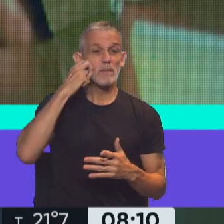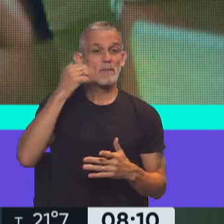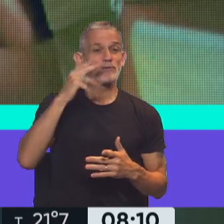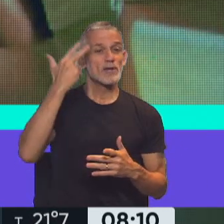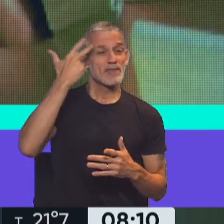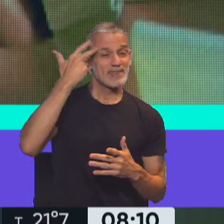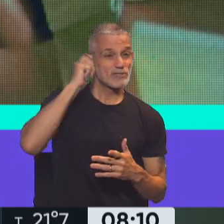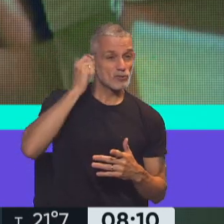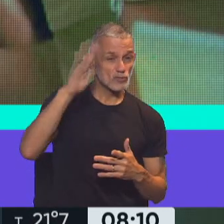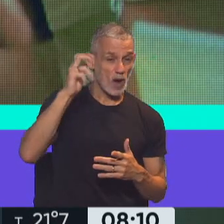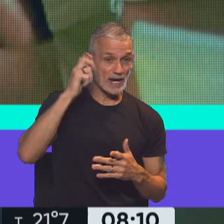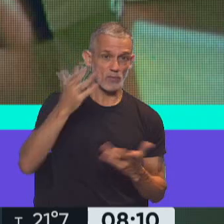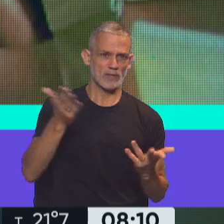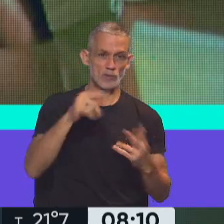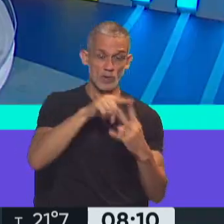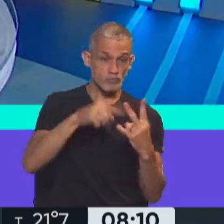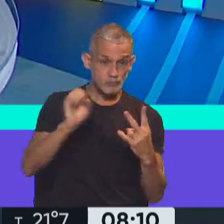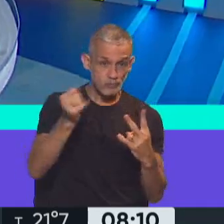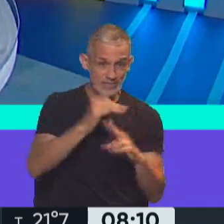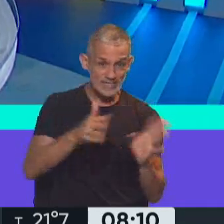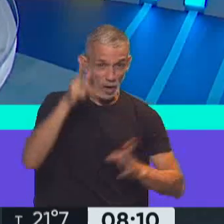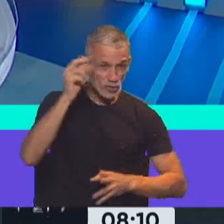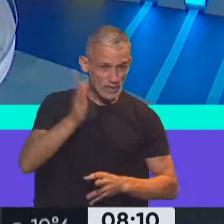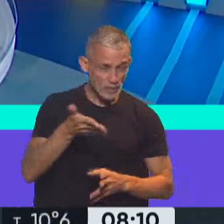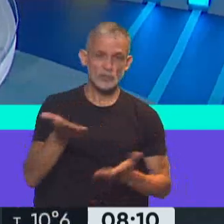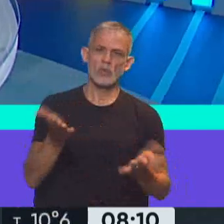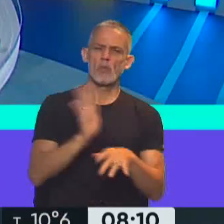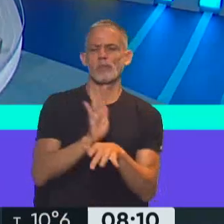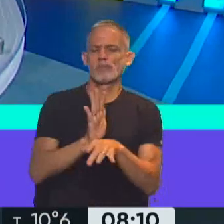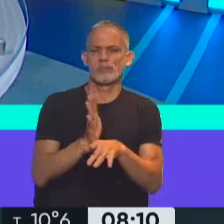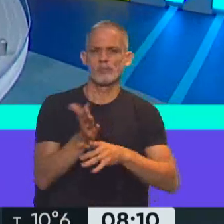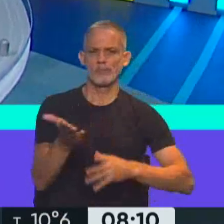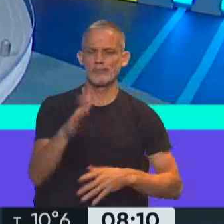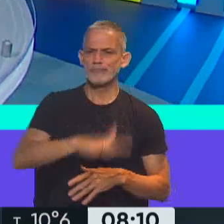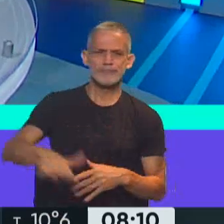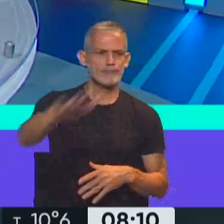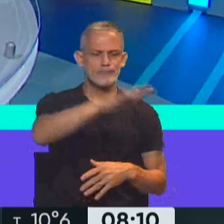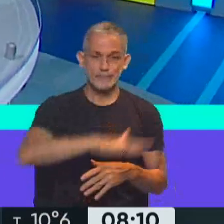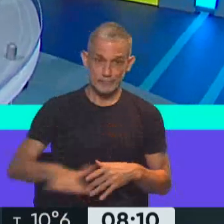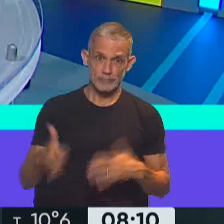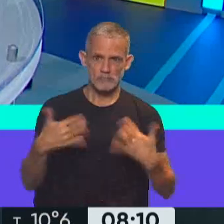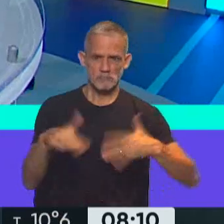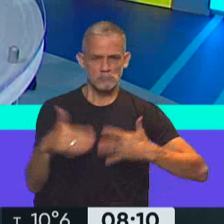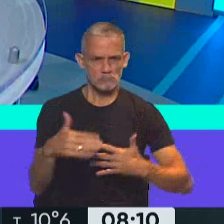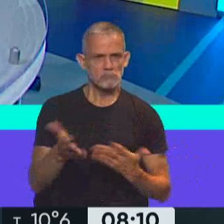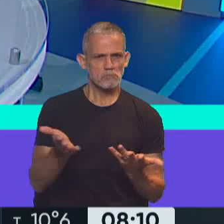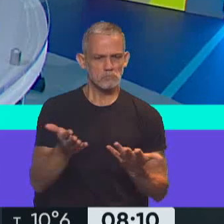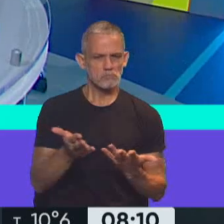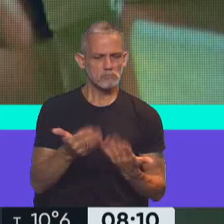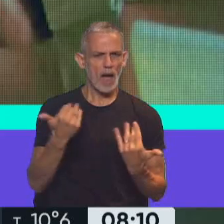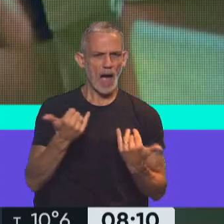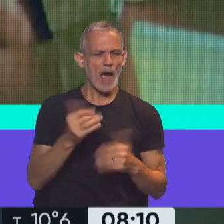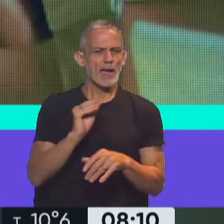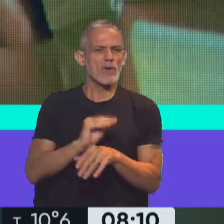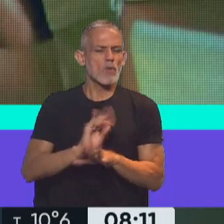18 años vacunados con dos dosis significa que la población está en una en un alto porcentaje cubierta